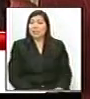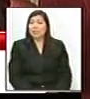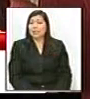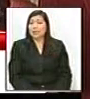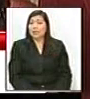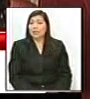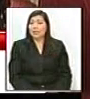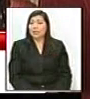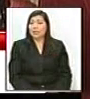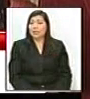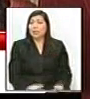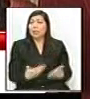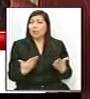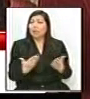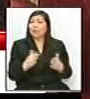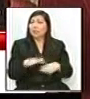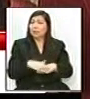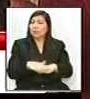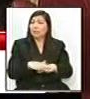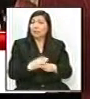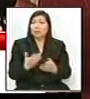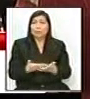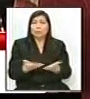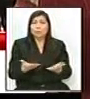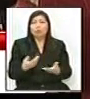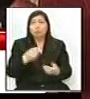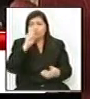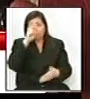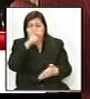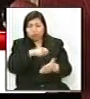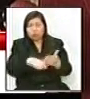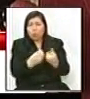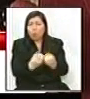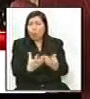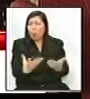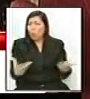un departamento donde se traen sus riquezas, sus minerales,